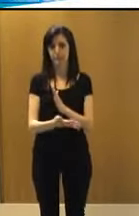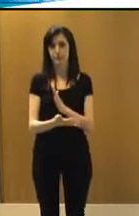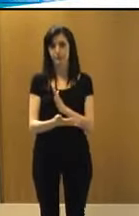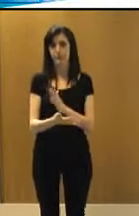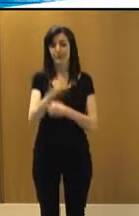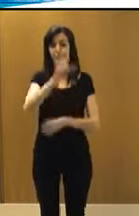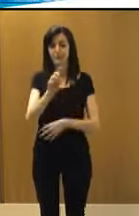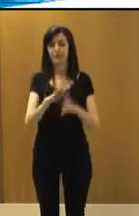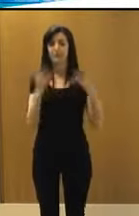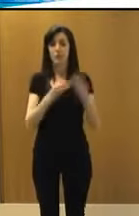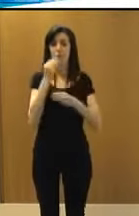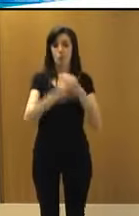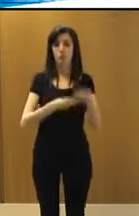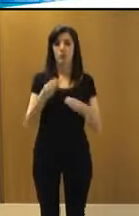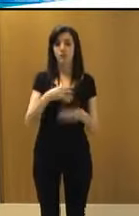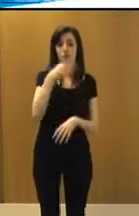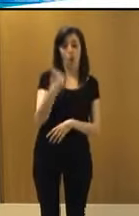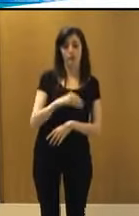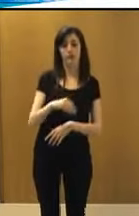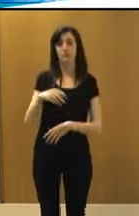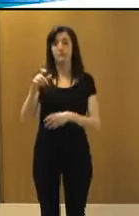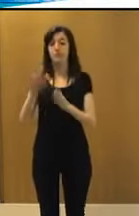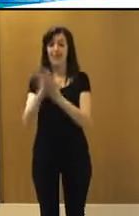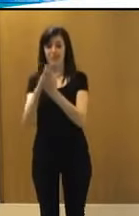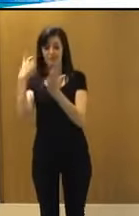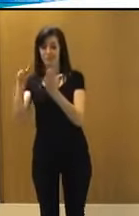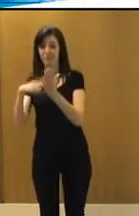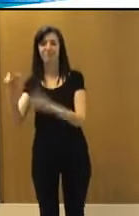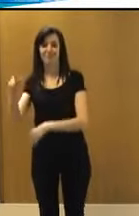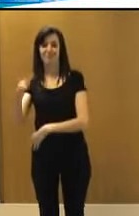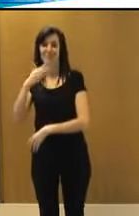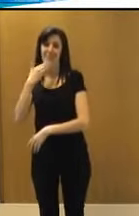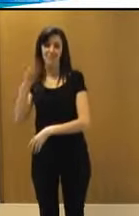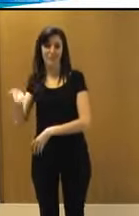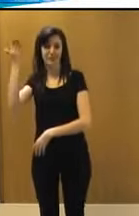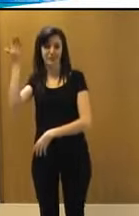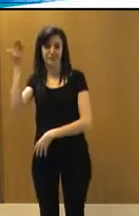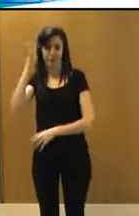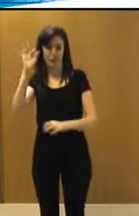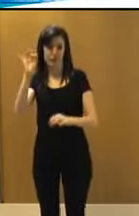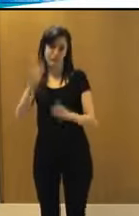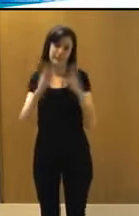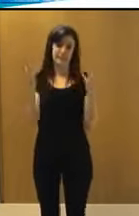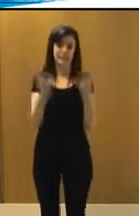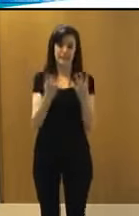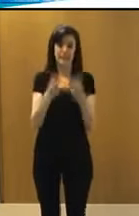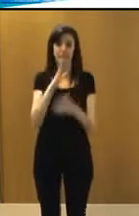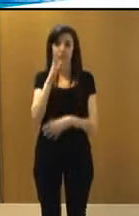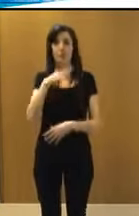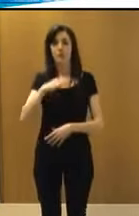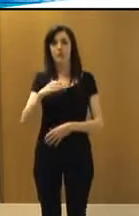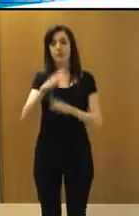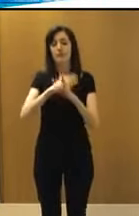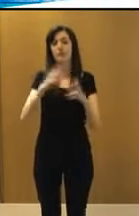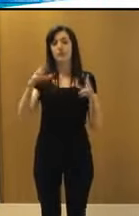habéis visto, nuestros internautas son más jóvenes que a lo mejor nuestros lectores de papel. Claro, está en Internet, por lo